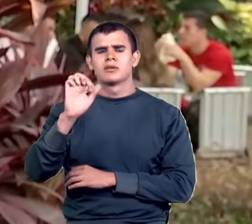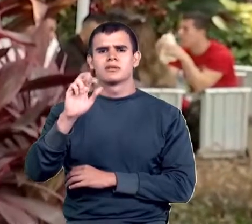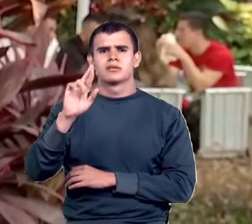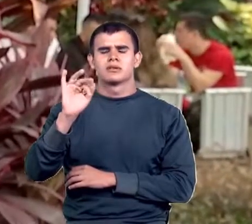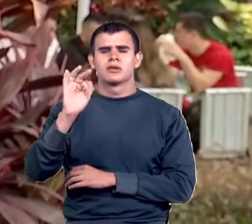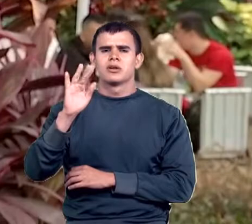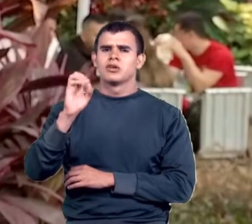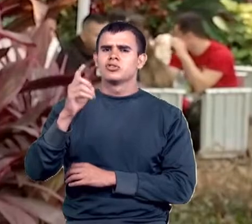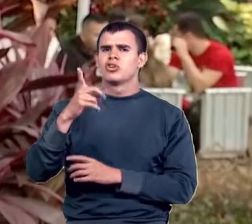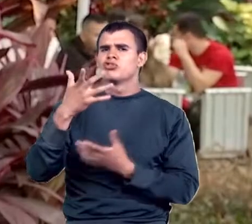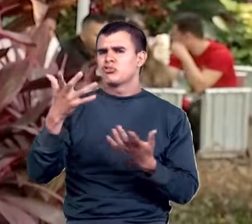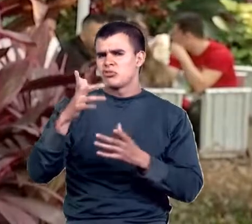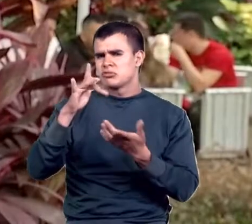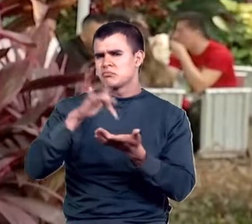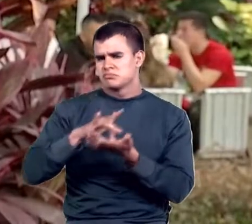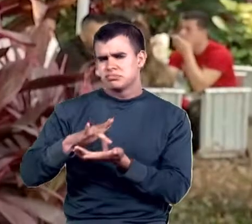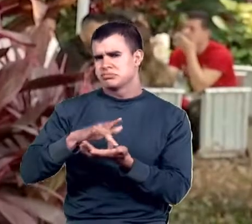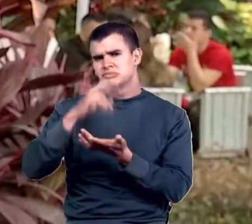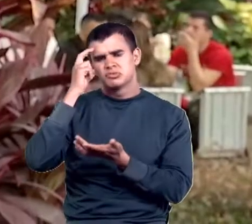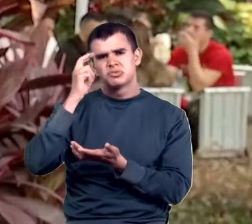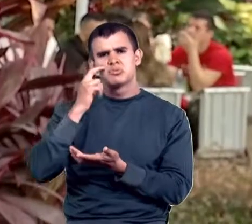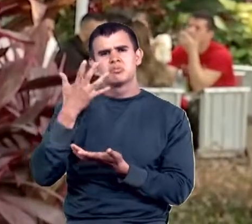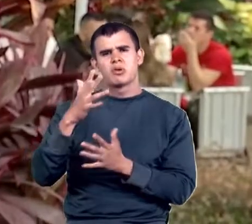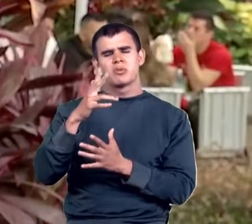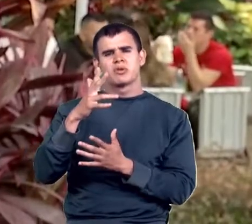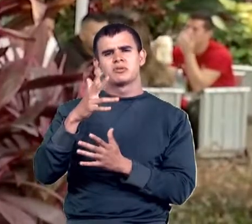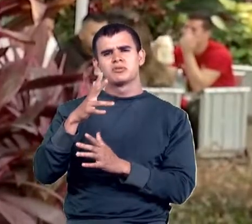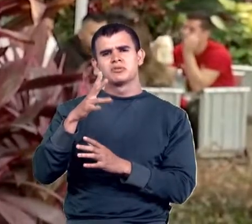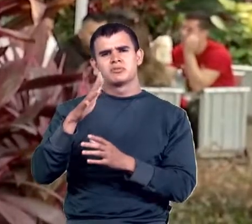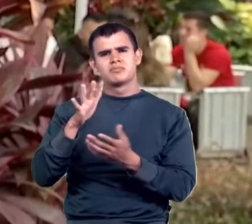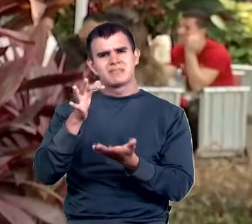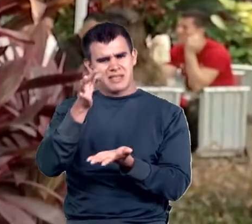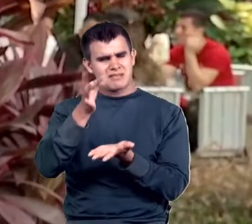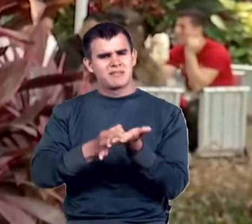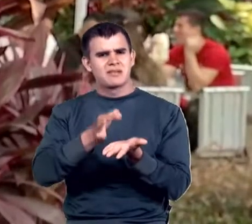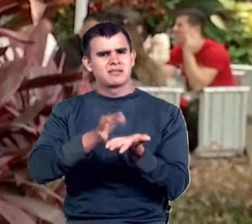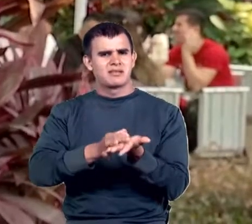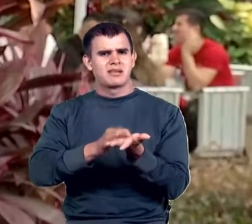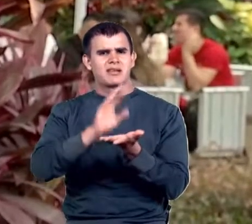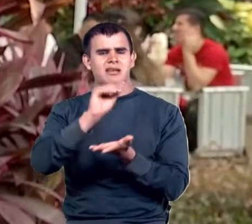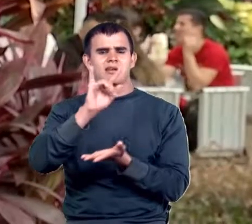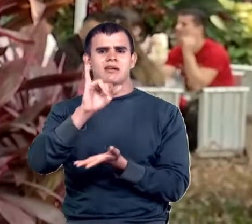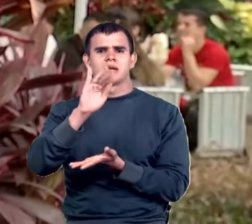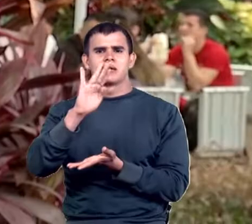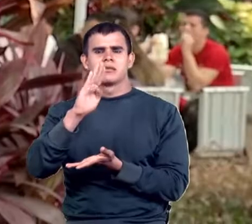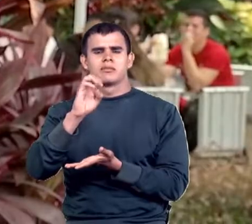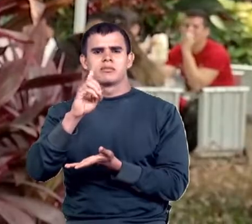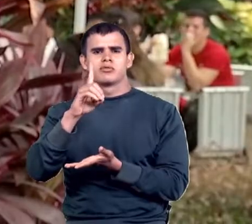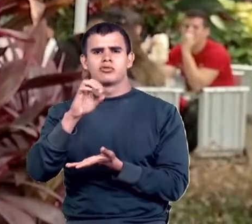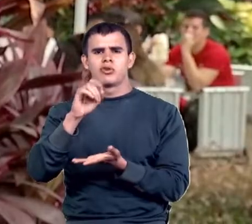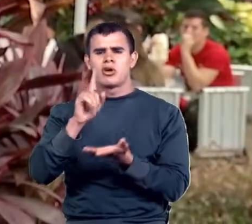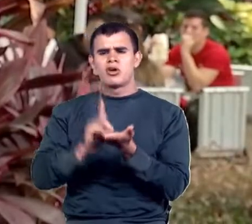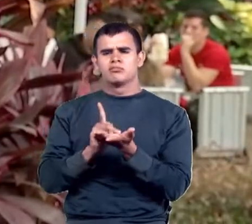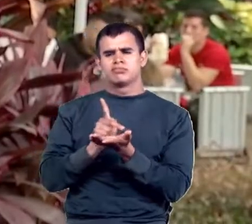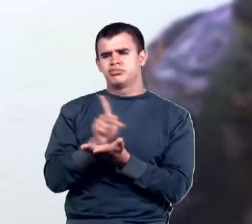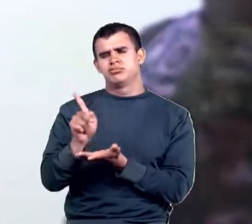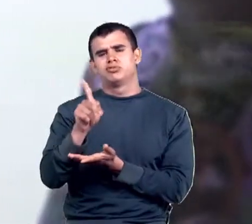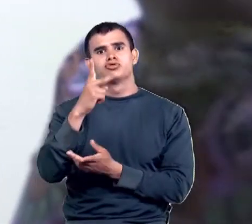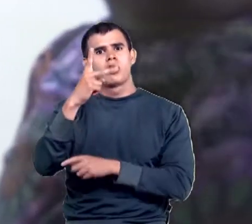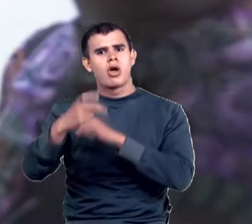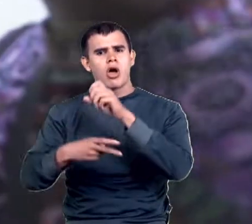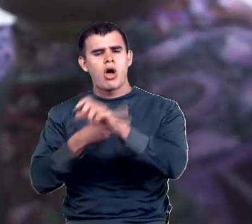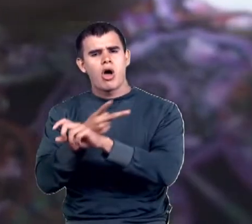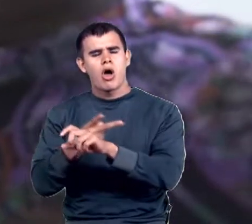Quibdó. Nosotros vivimos en Quibdó. Salimos de Medio Atrato por ahí cuando tenía 15